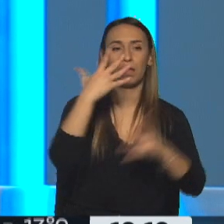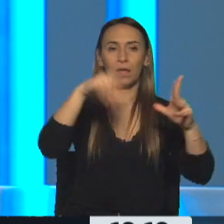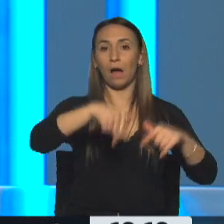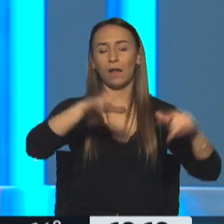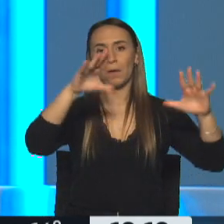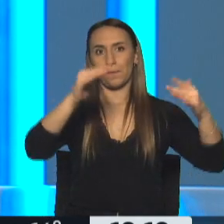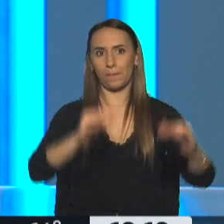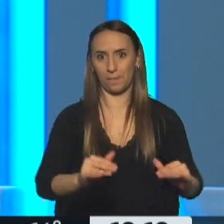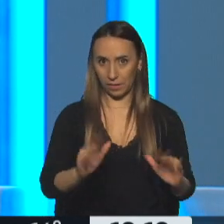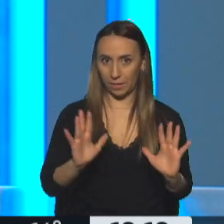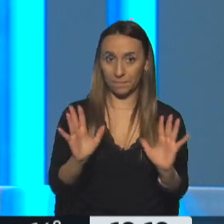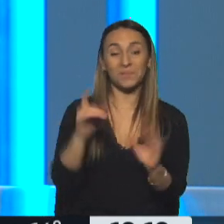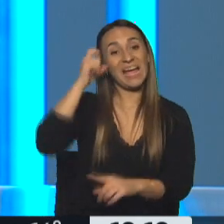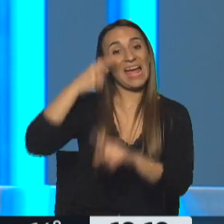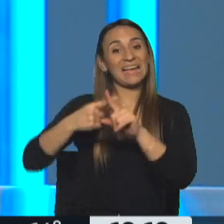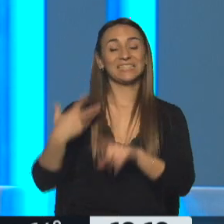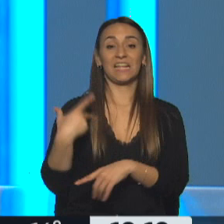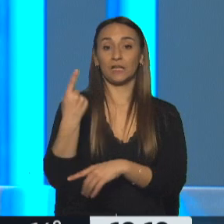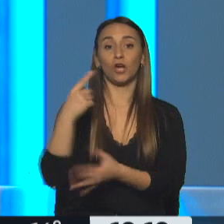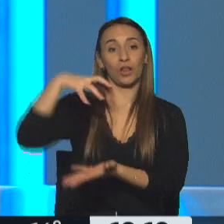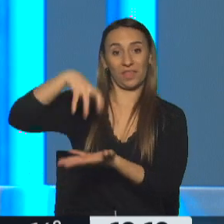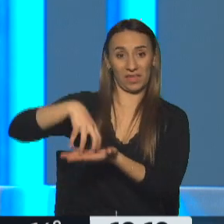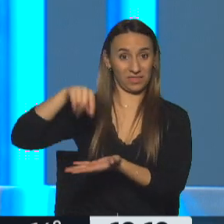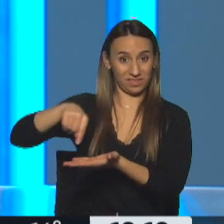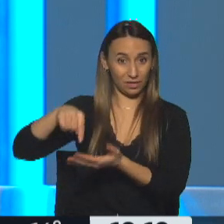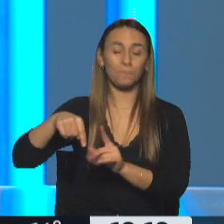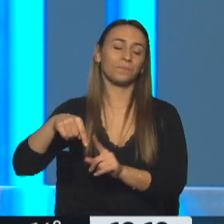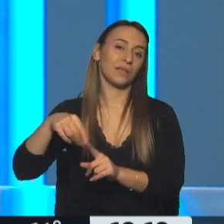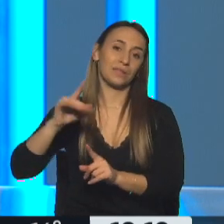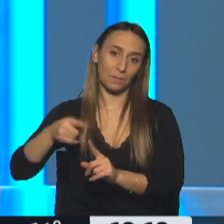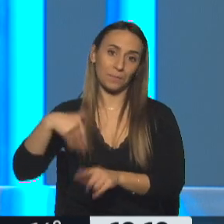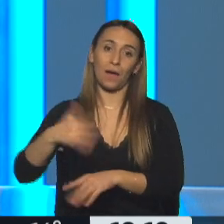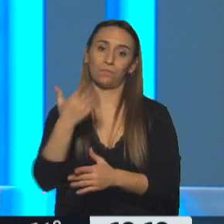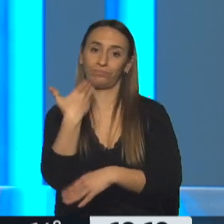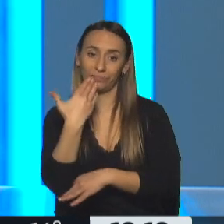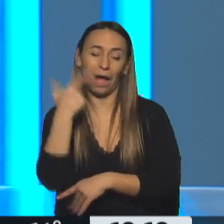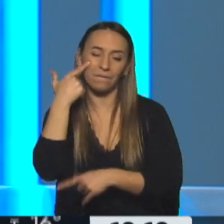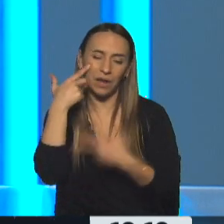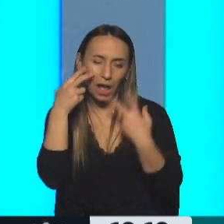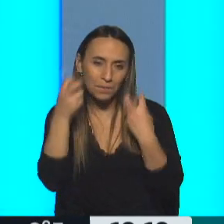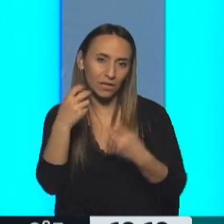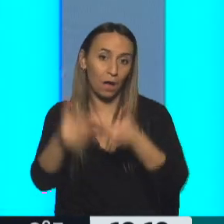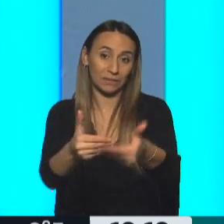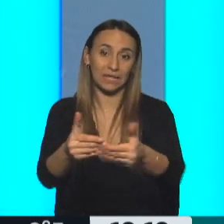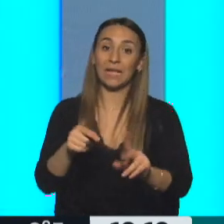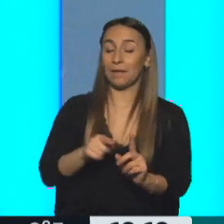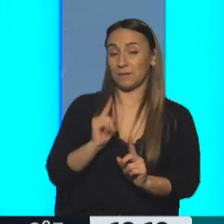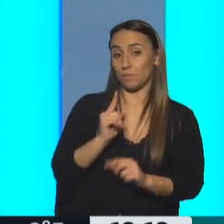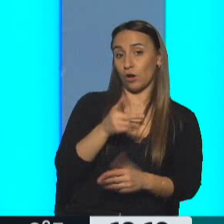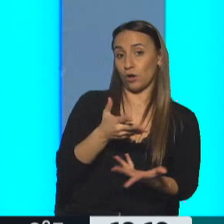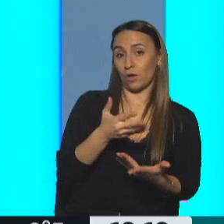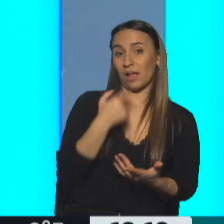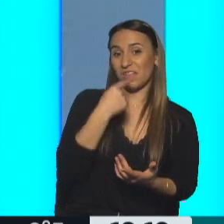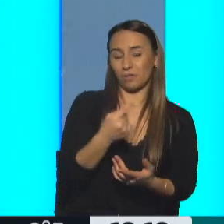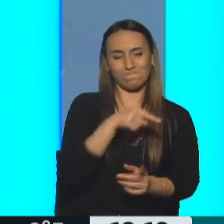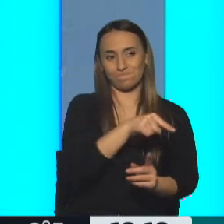el ex titular de la unidad ejecutora, y ahí también habrá un avance respecto de la investigación. Dijo que fue un error el off